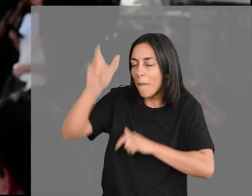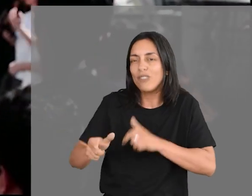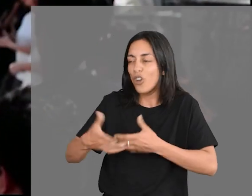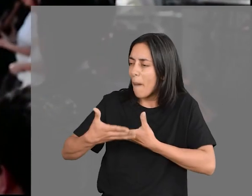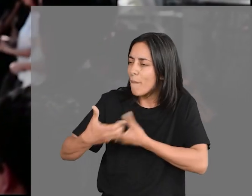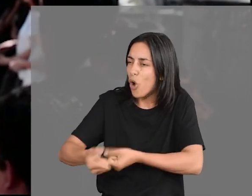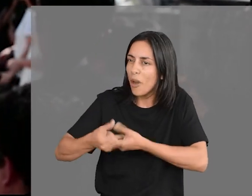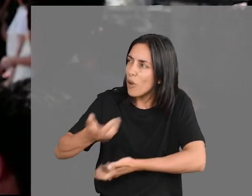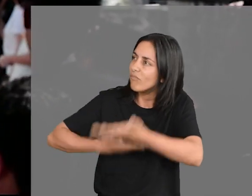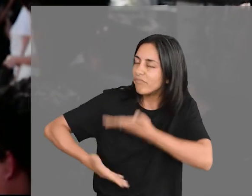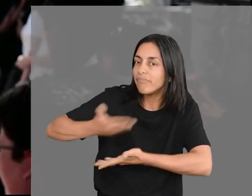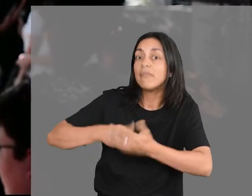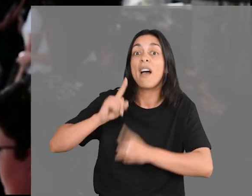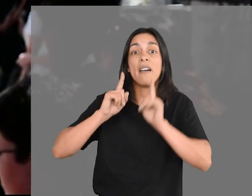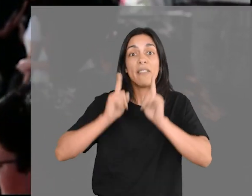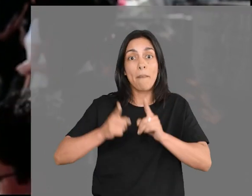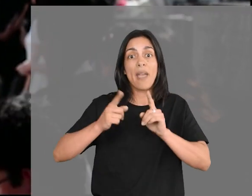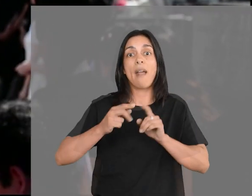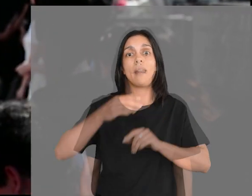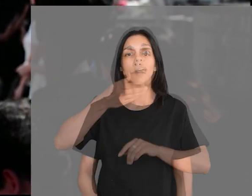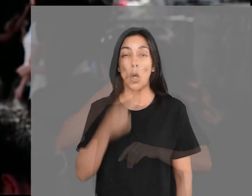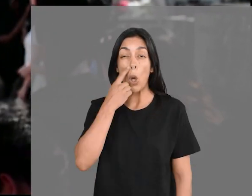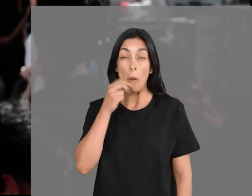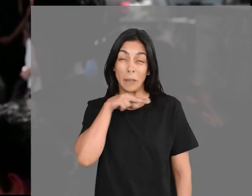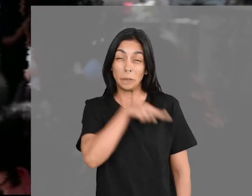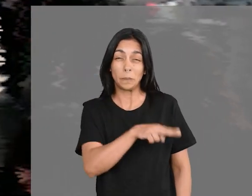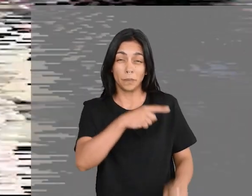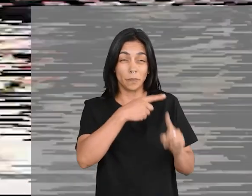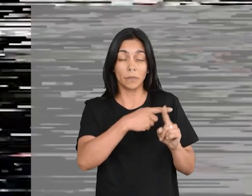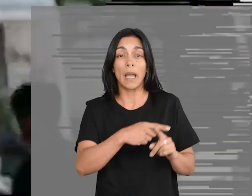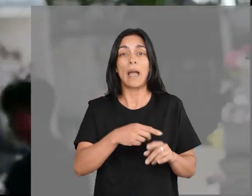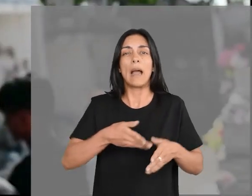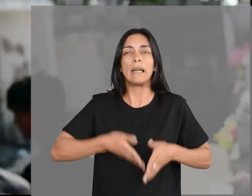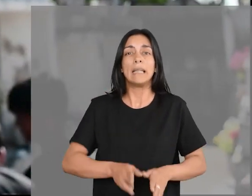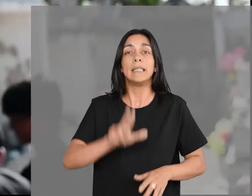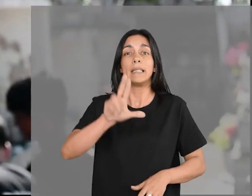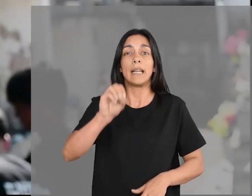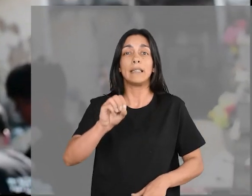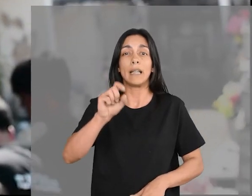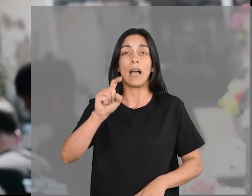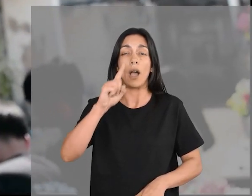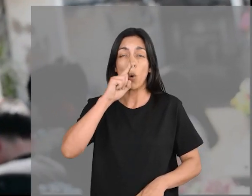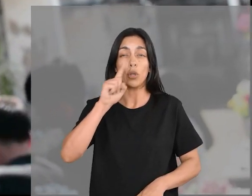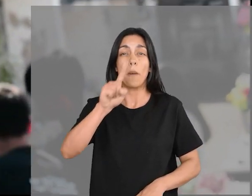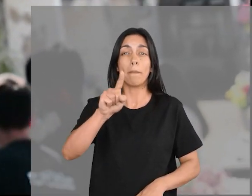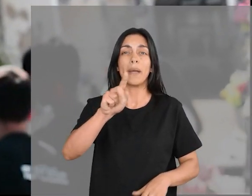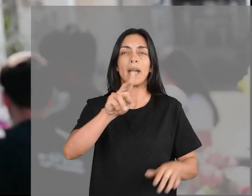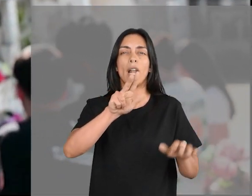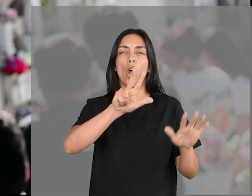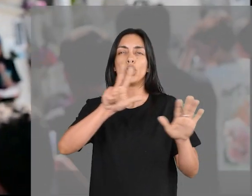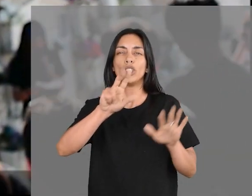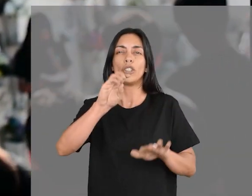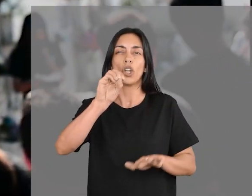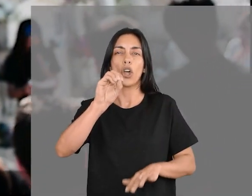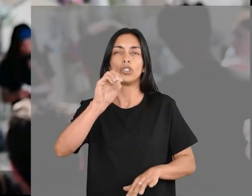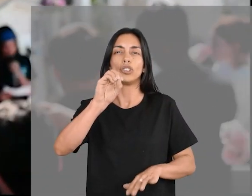que representa la esperanza, así que cada vez que lo vaya visualizando será muy importante. Nació el 30 de junio de 1803